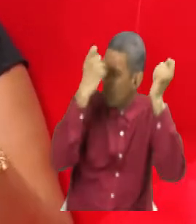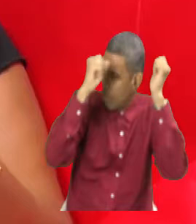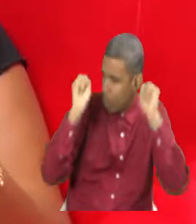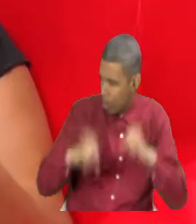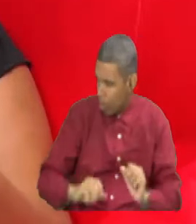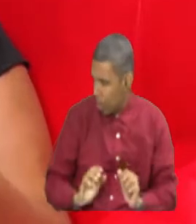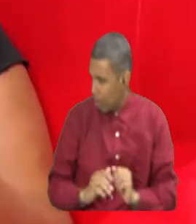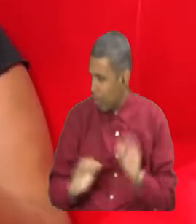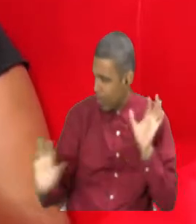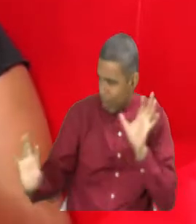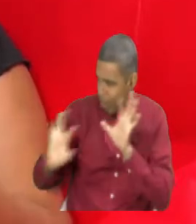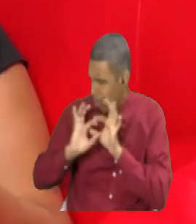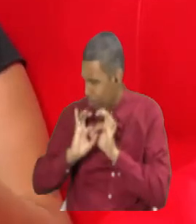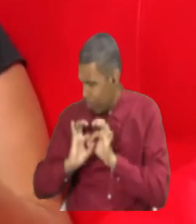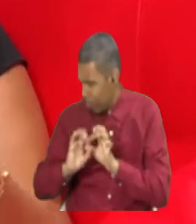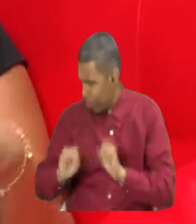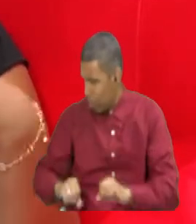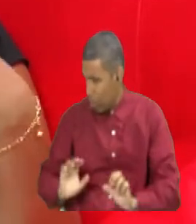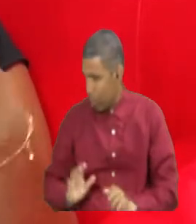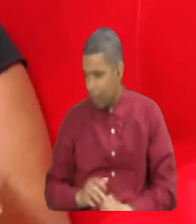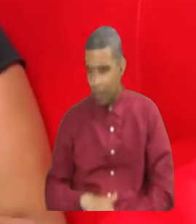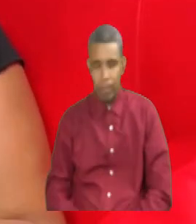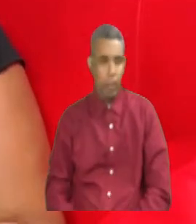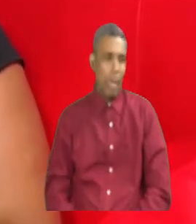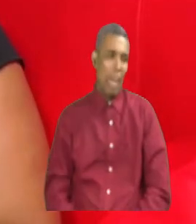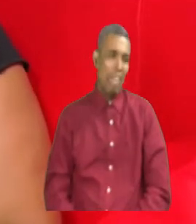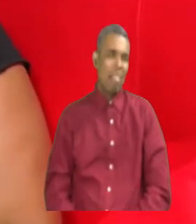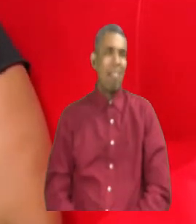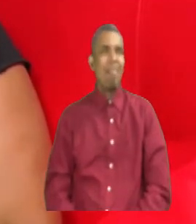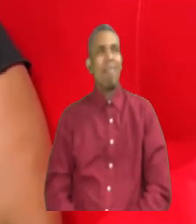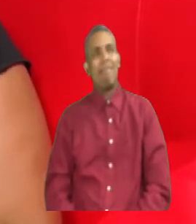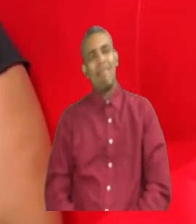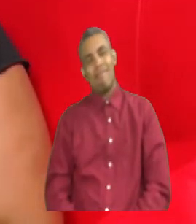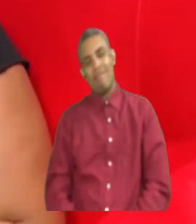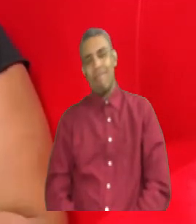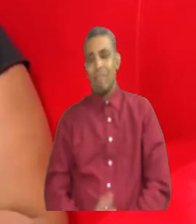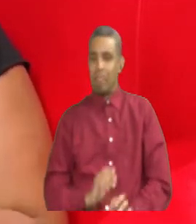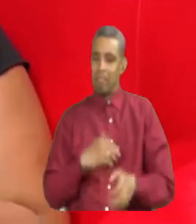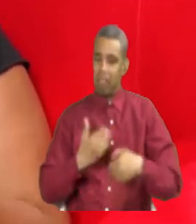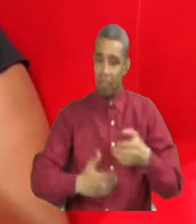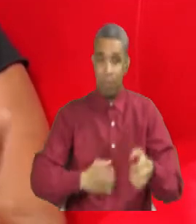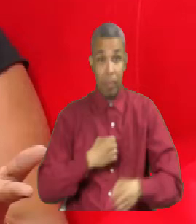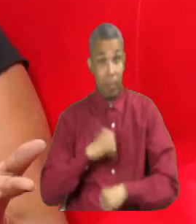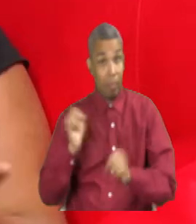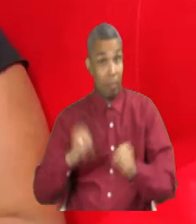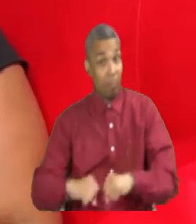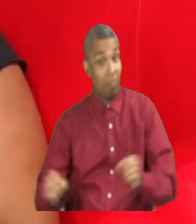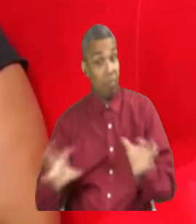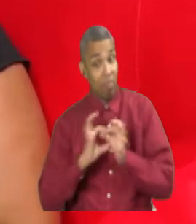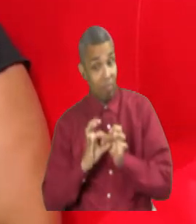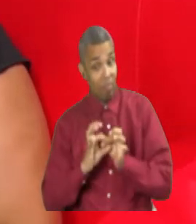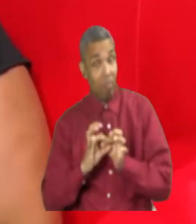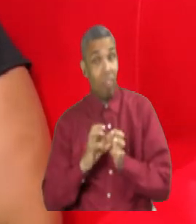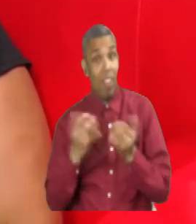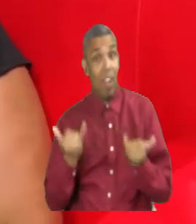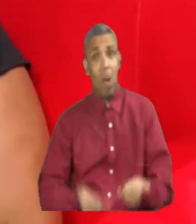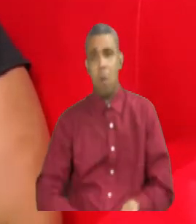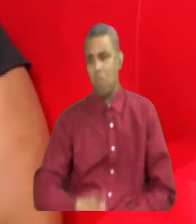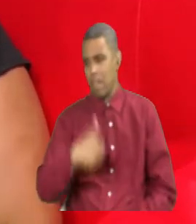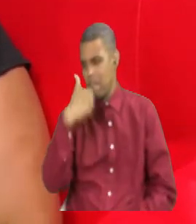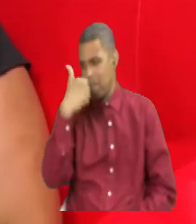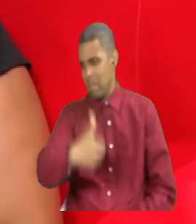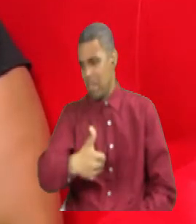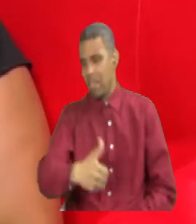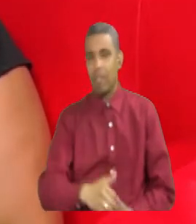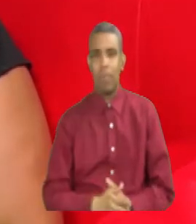Entonces, ahí como quien te quiere y no quiere la cosa, fuimos creando este proyecto, el cual nos ha salido de maravilla. Hemos venido trabajando